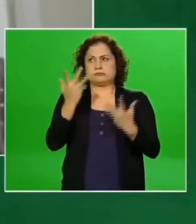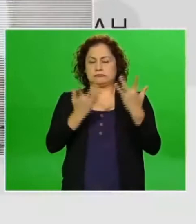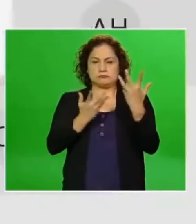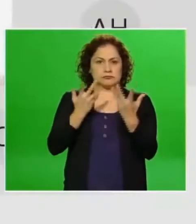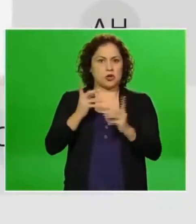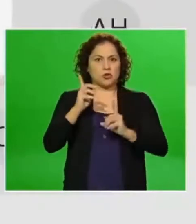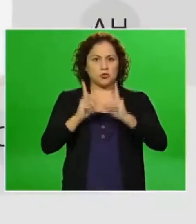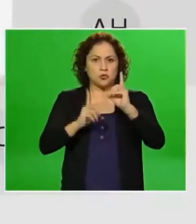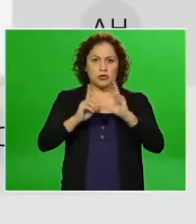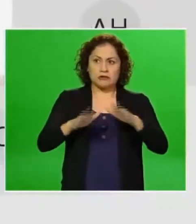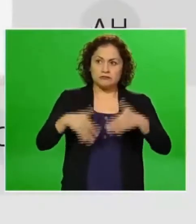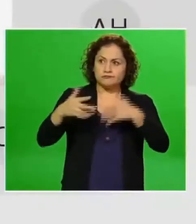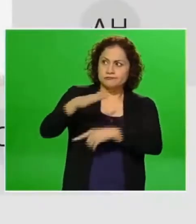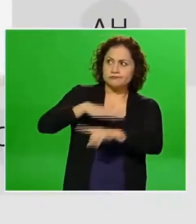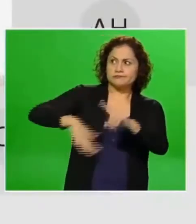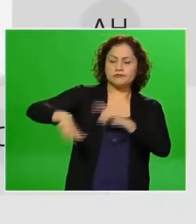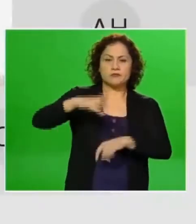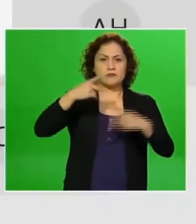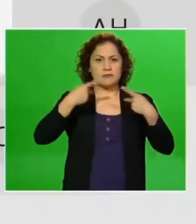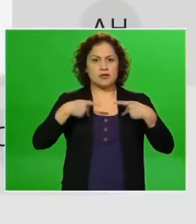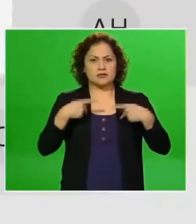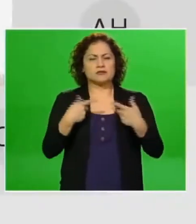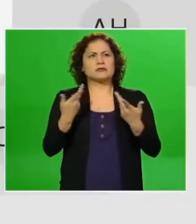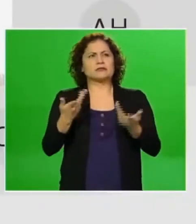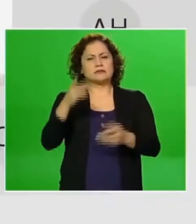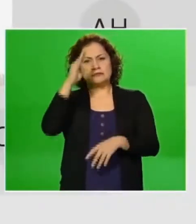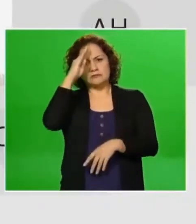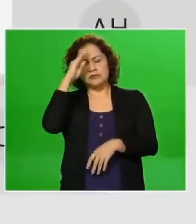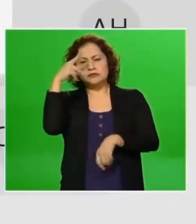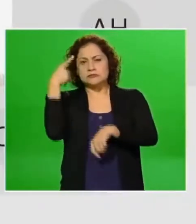por el riesgo que puede representar.